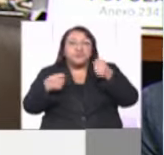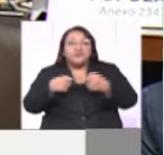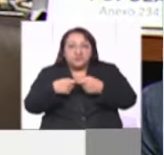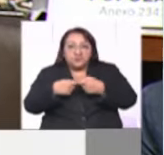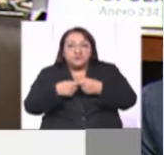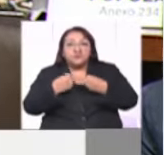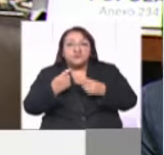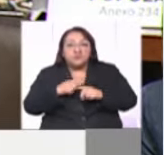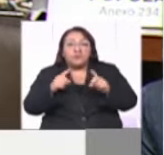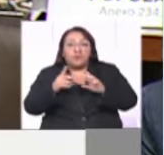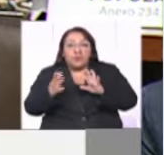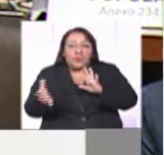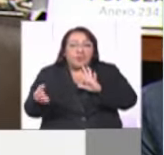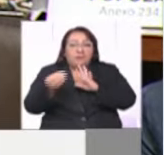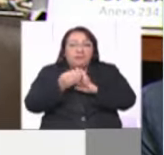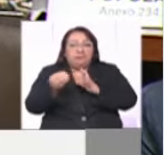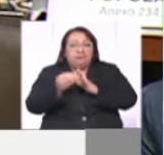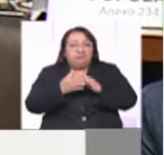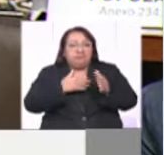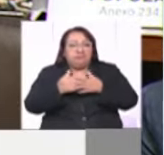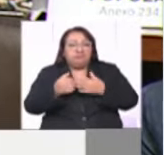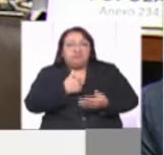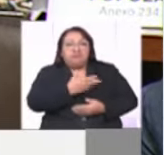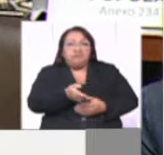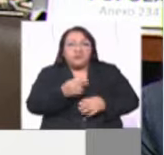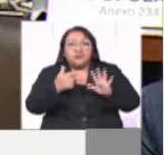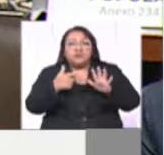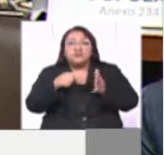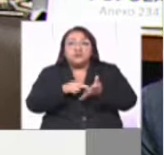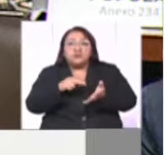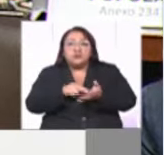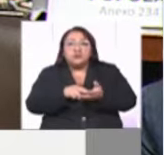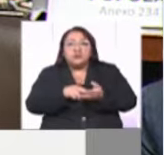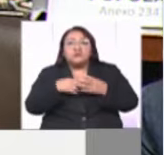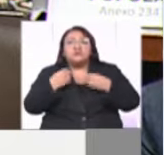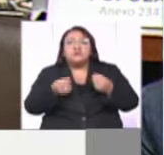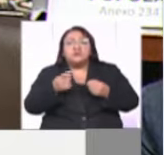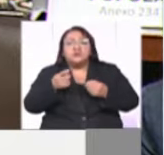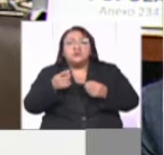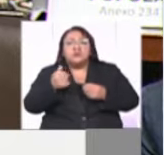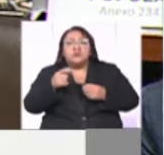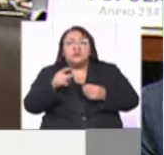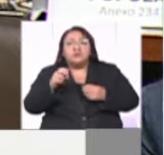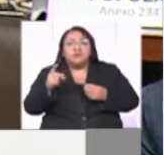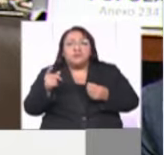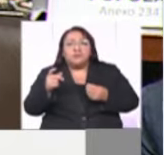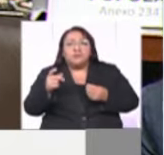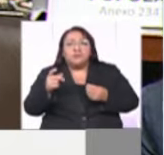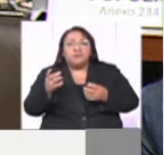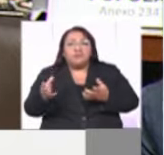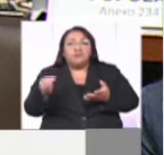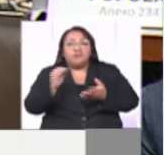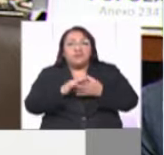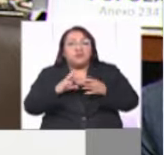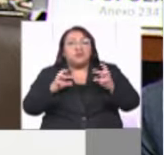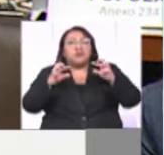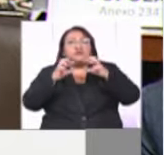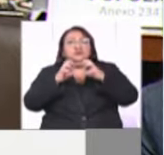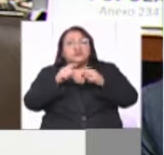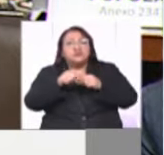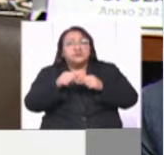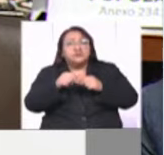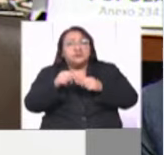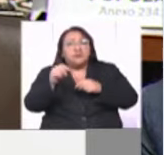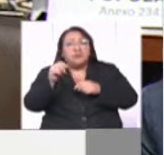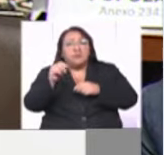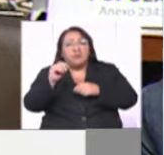¿por qué una adenda complementaria de fecha 7 de noviembre? ¿Por qué esa adenda, incluyendo a Machu Picchu, con una